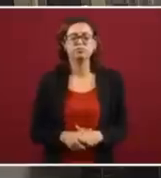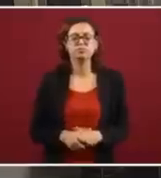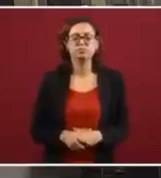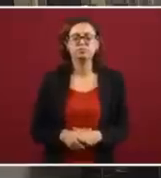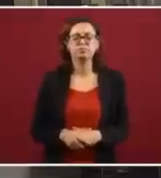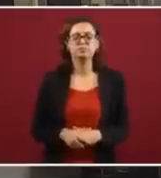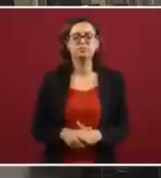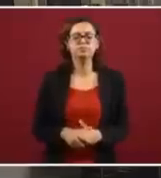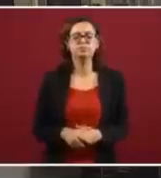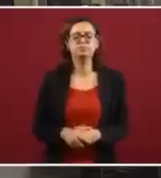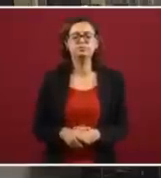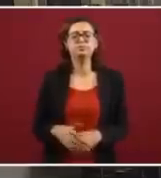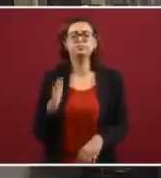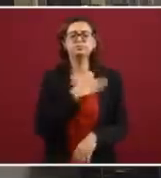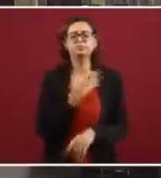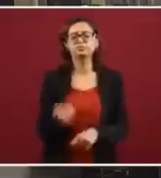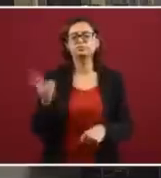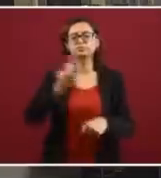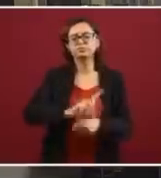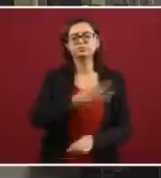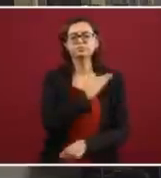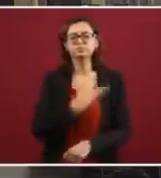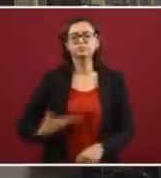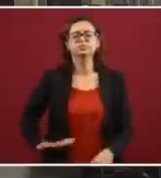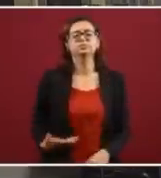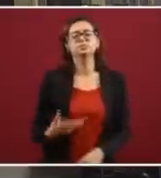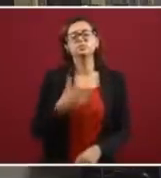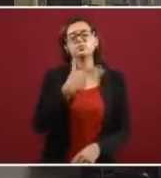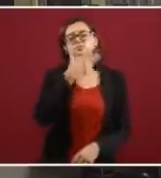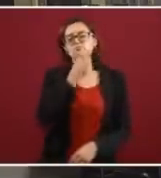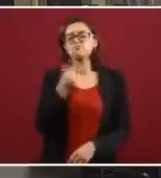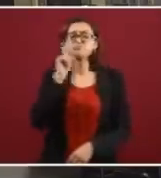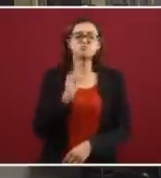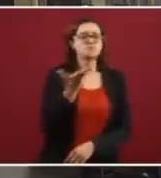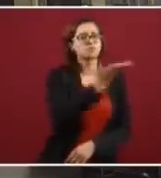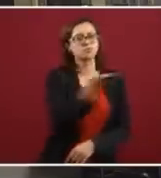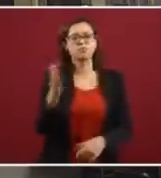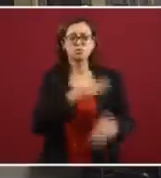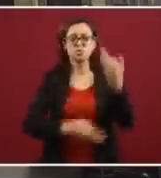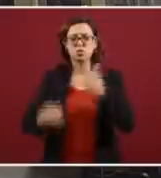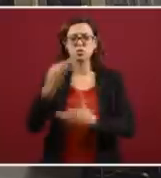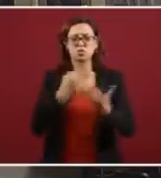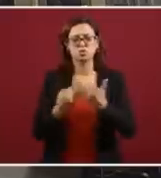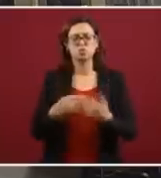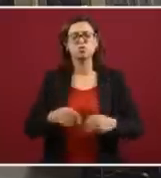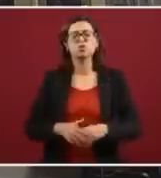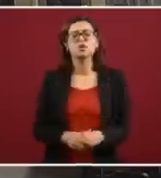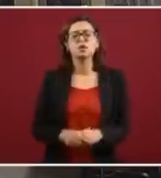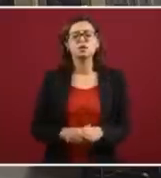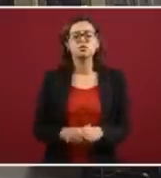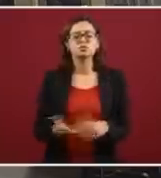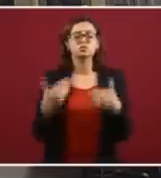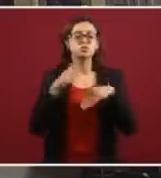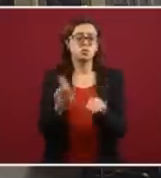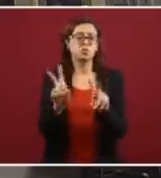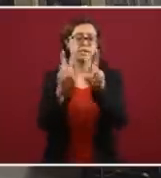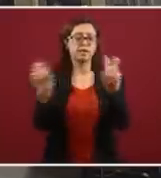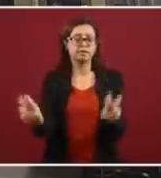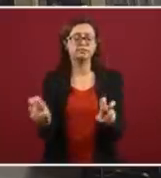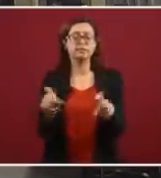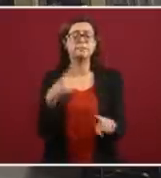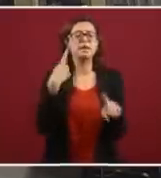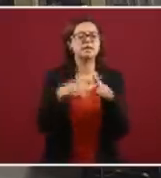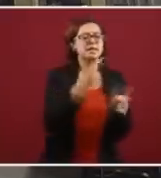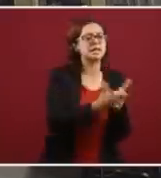Buenos días, señor presidente. Buenos días a todas y a todos ustedes. En el precio de la gasolina regular, el quién es quién